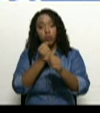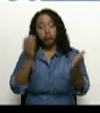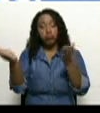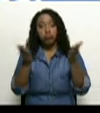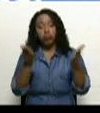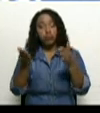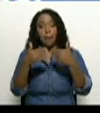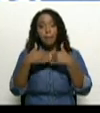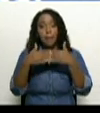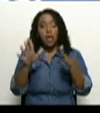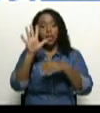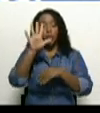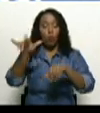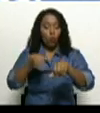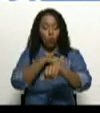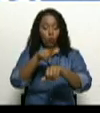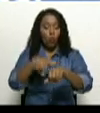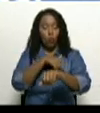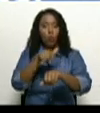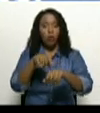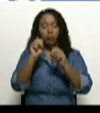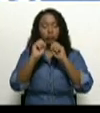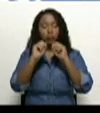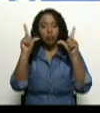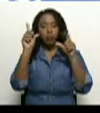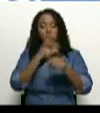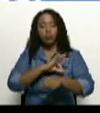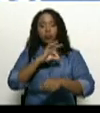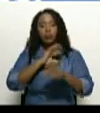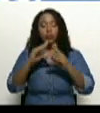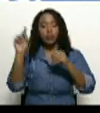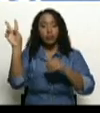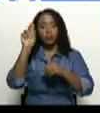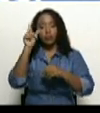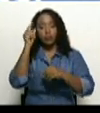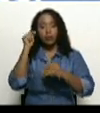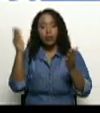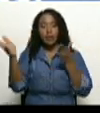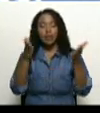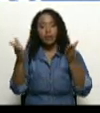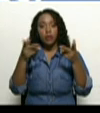más de 5 obras que serán de impacto social para el pueblo venezolano en materia de servicios